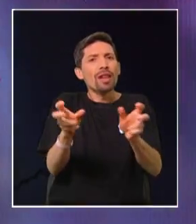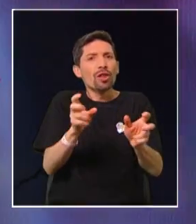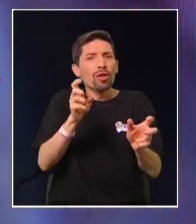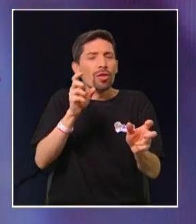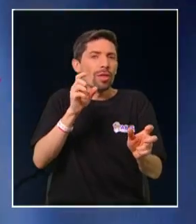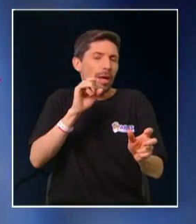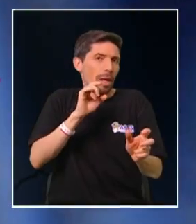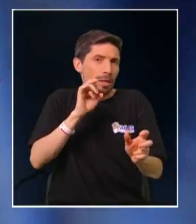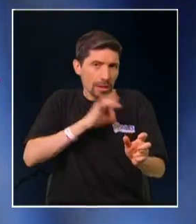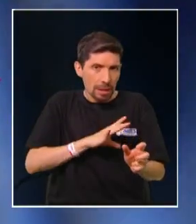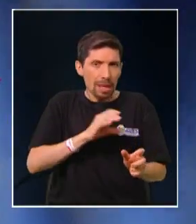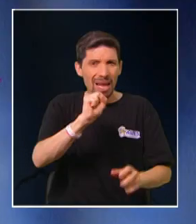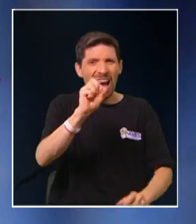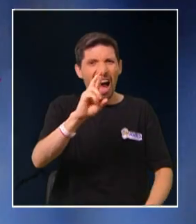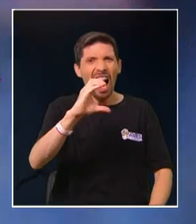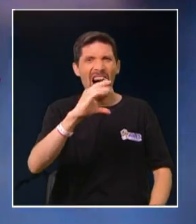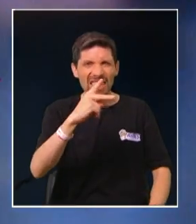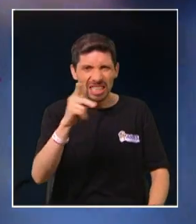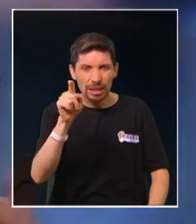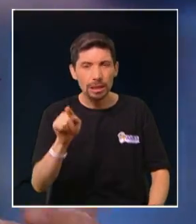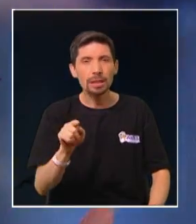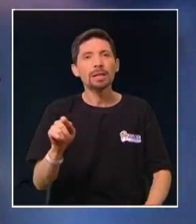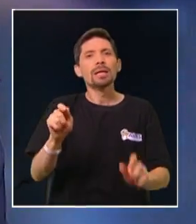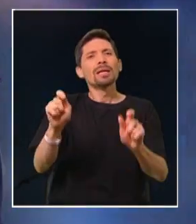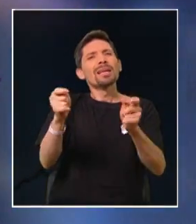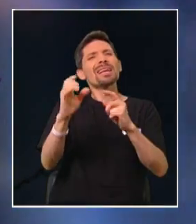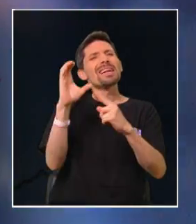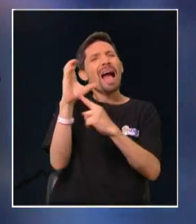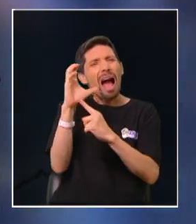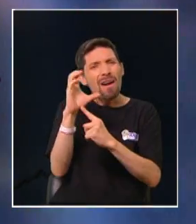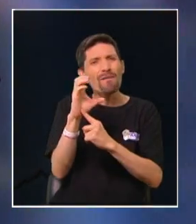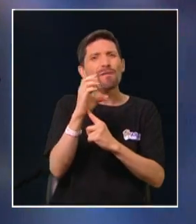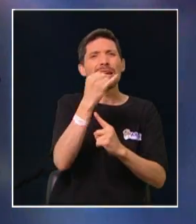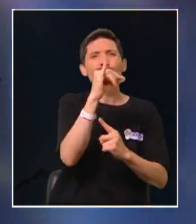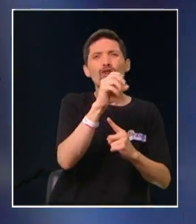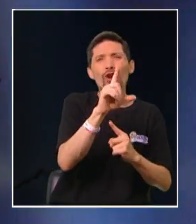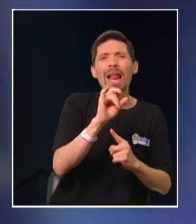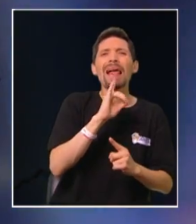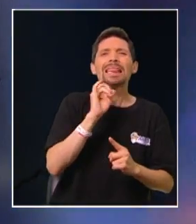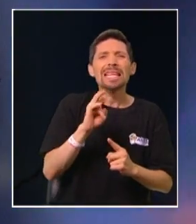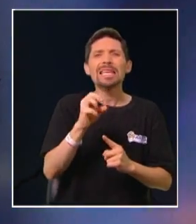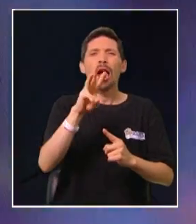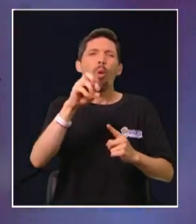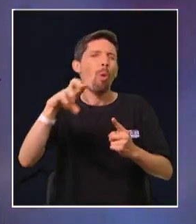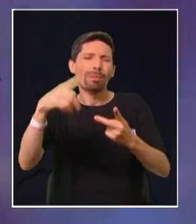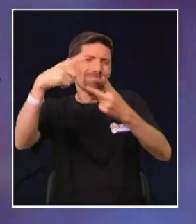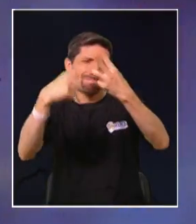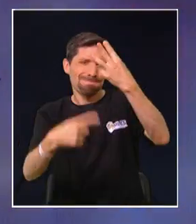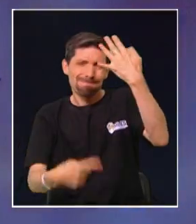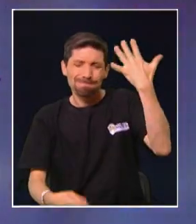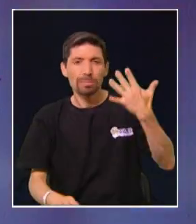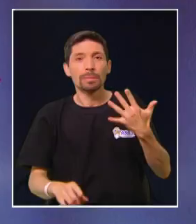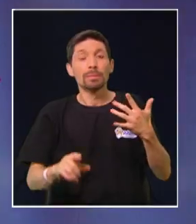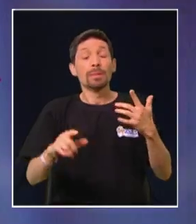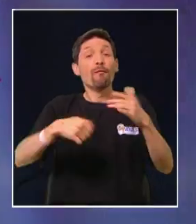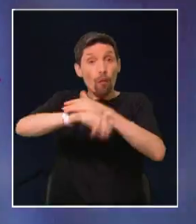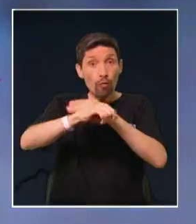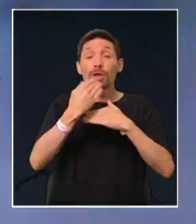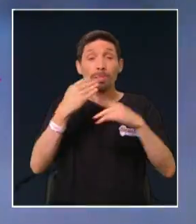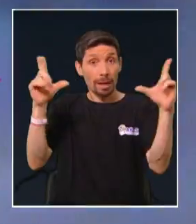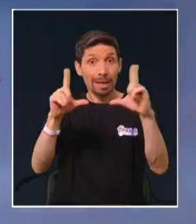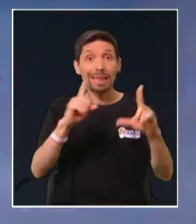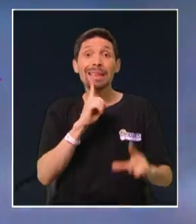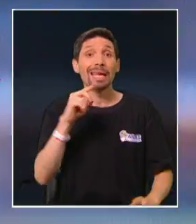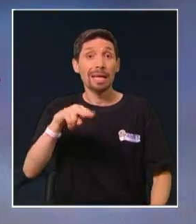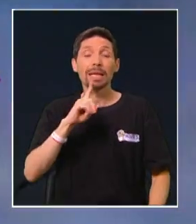Chile, Archi, los canales de cable de Zona Latina, Vía X, WAP y el canal del fútbol TNT. El Banco